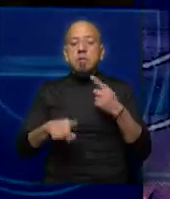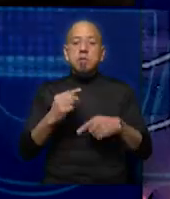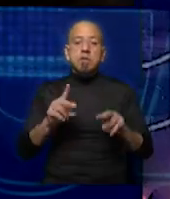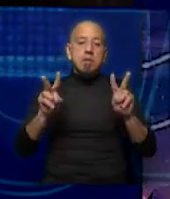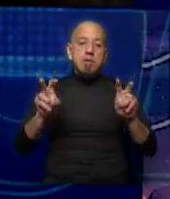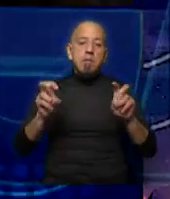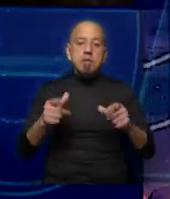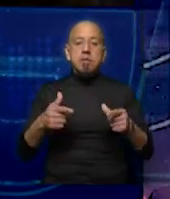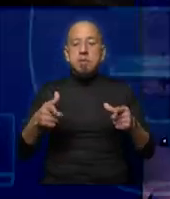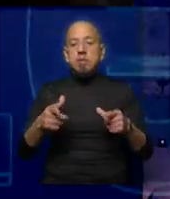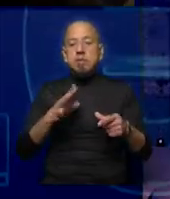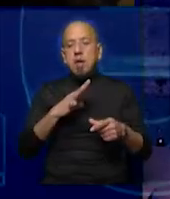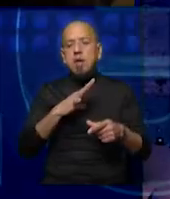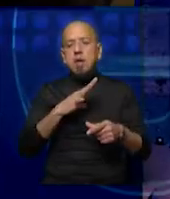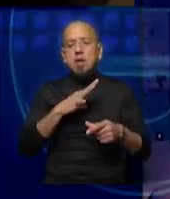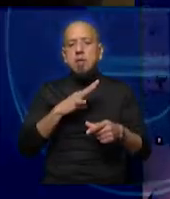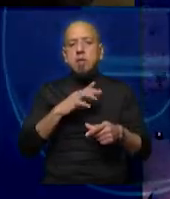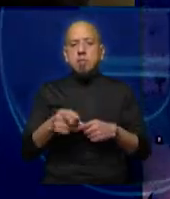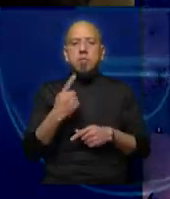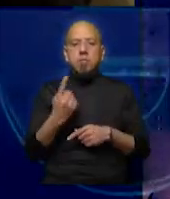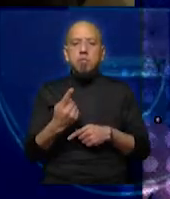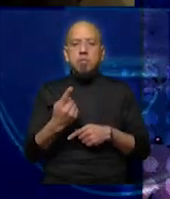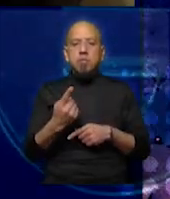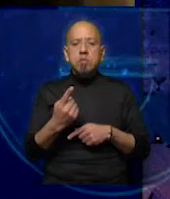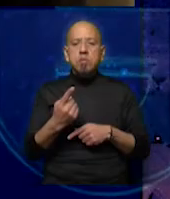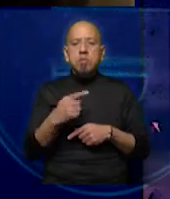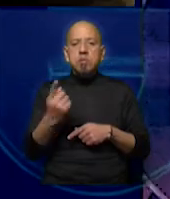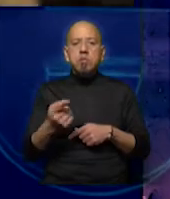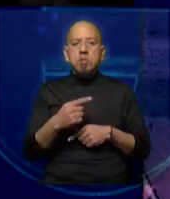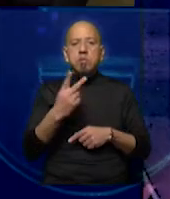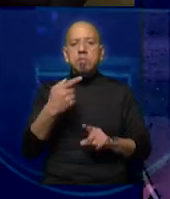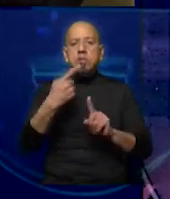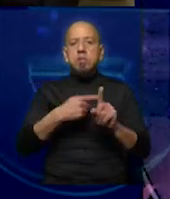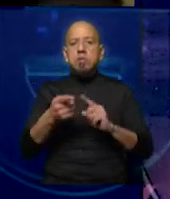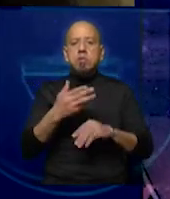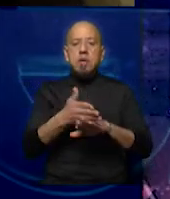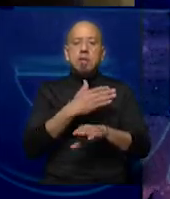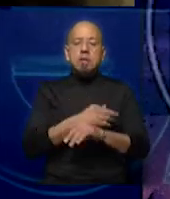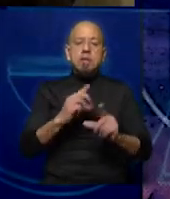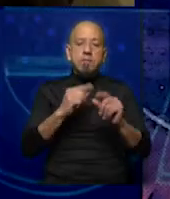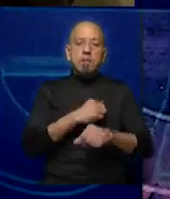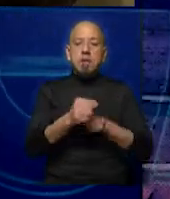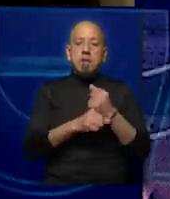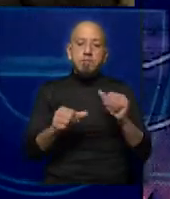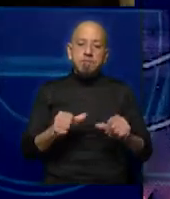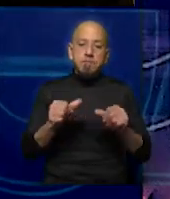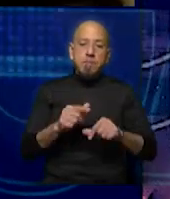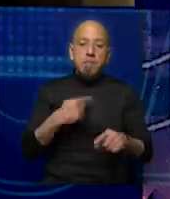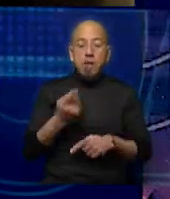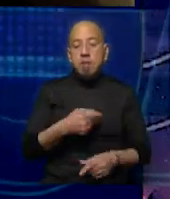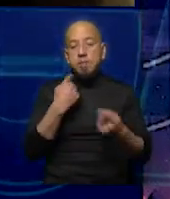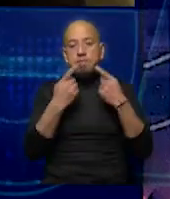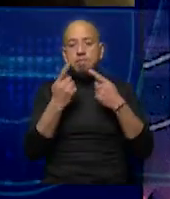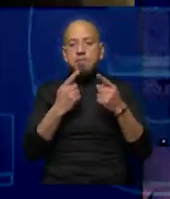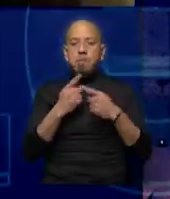a lo largo del año ya tendríamos que ir sacando uno en un tipo en un par de meses y antes de fin de año si hay suerte sacar otro es lo que conversamos